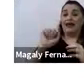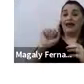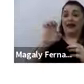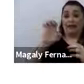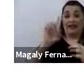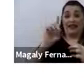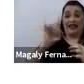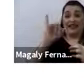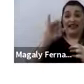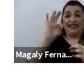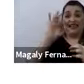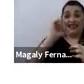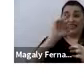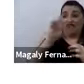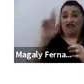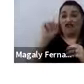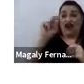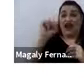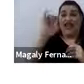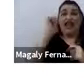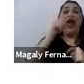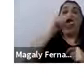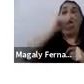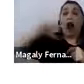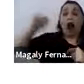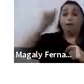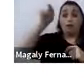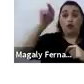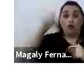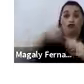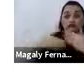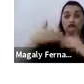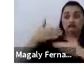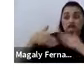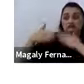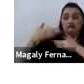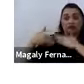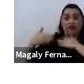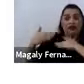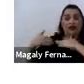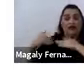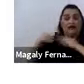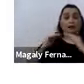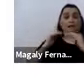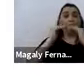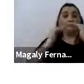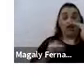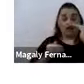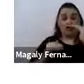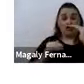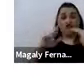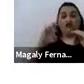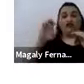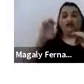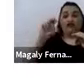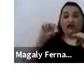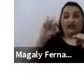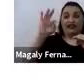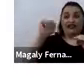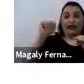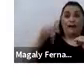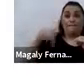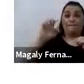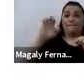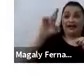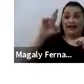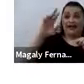hablaremos de ellos, este país que es Japón, cada vez que ha ido para atrás en menor renta per cápita en los